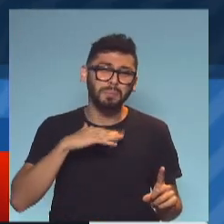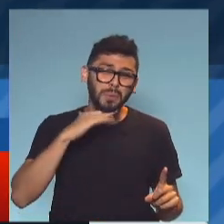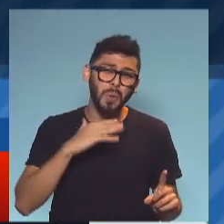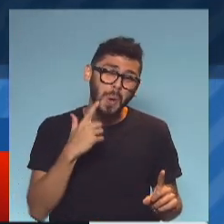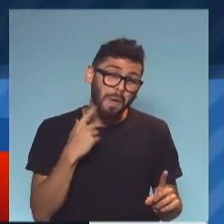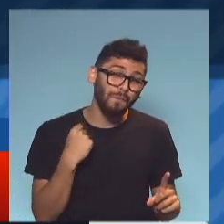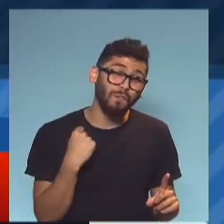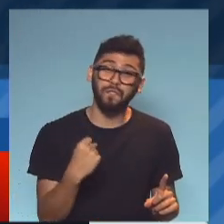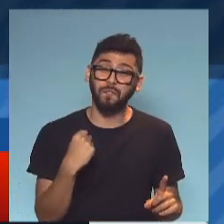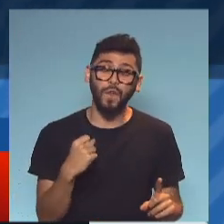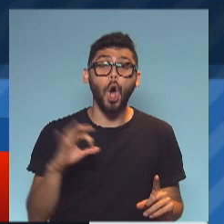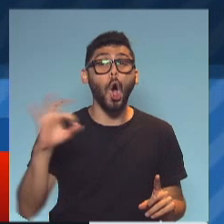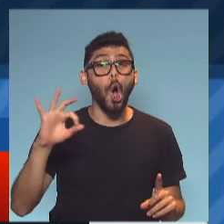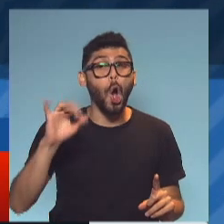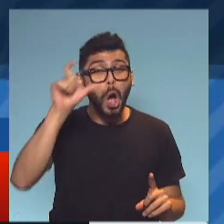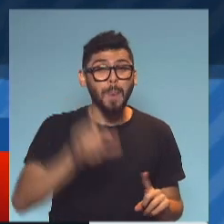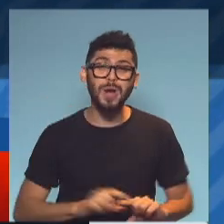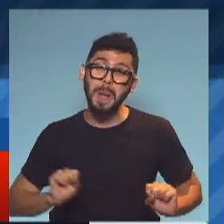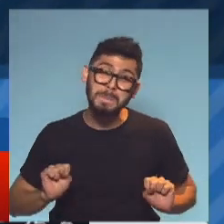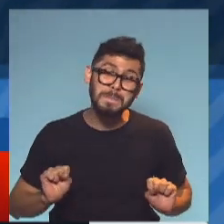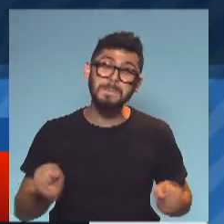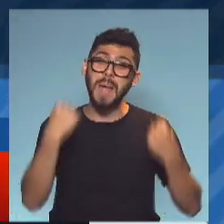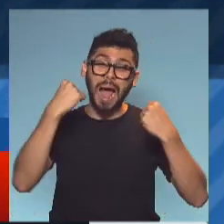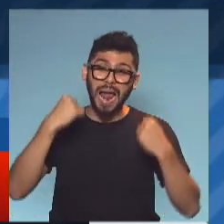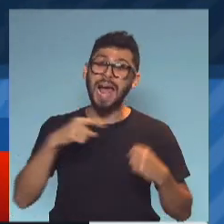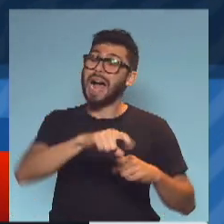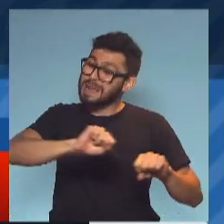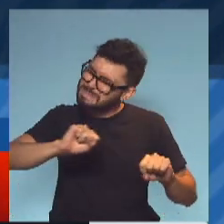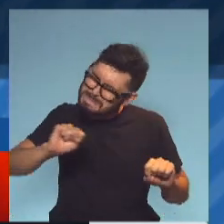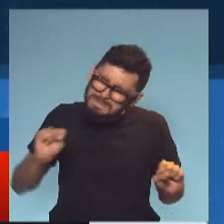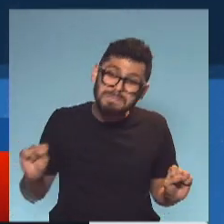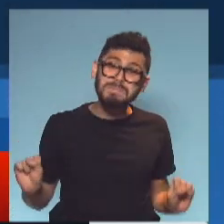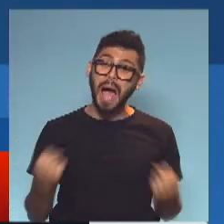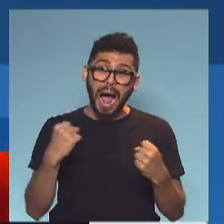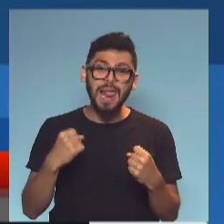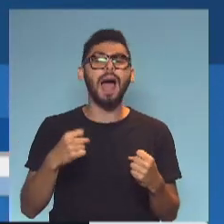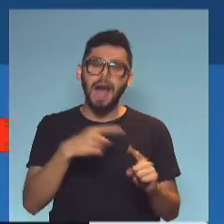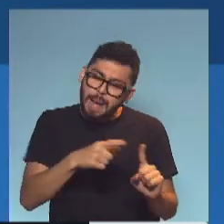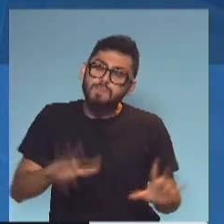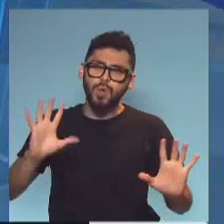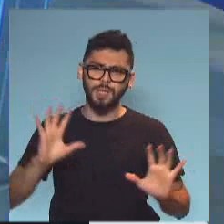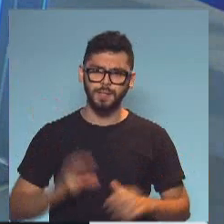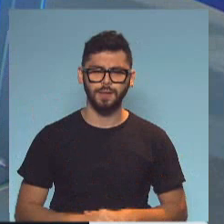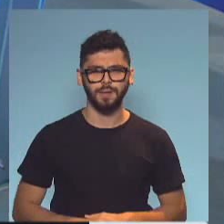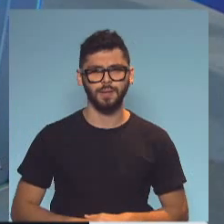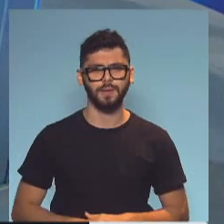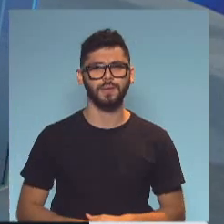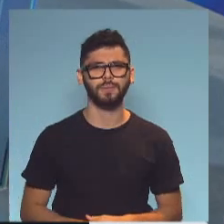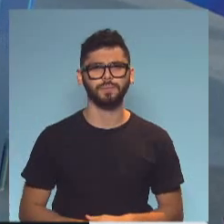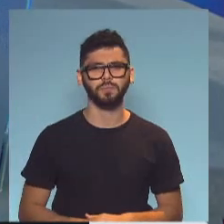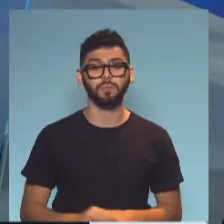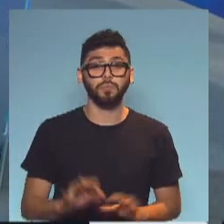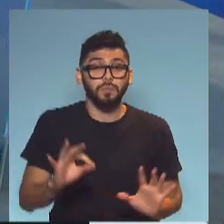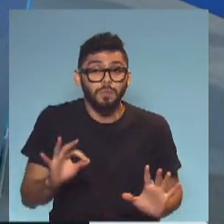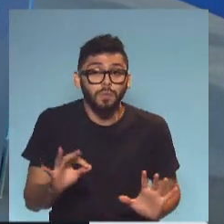cosas, o una muy mala persona. O una muy mala persona. Da ganas de preguntarle a